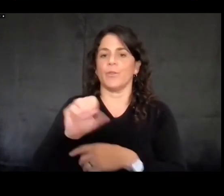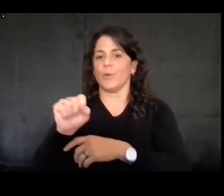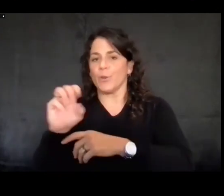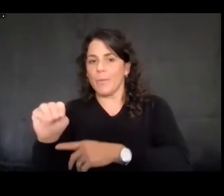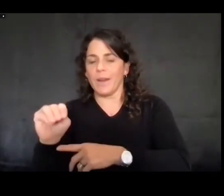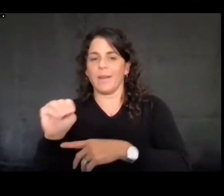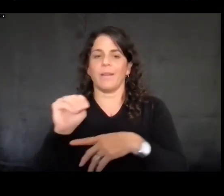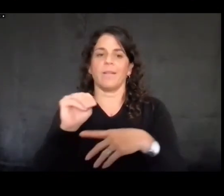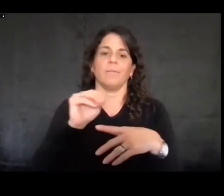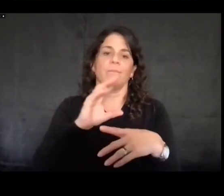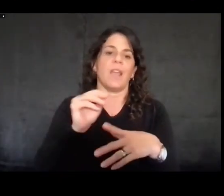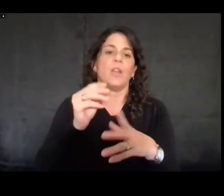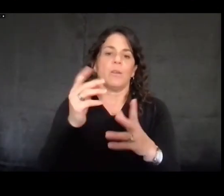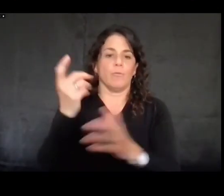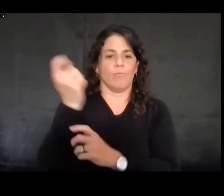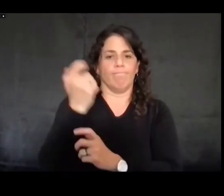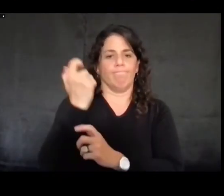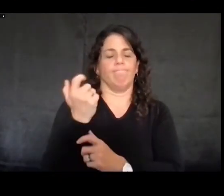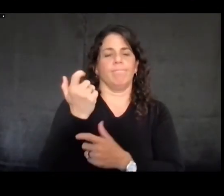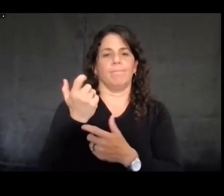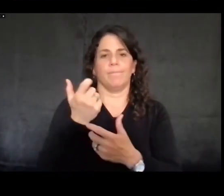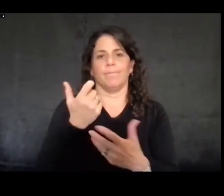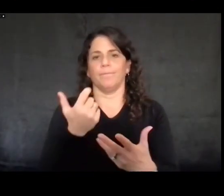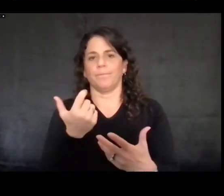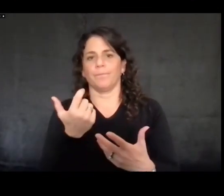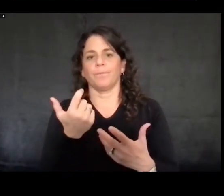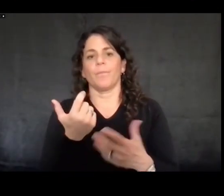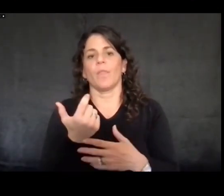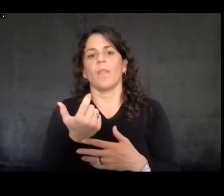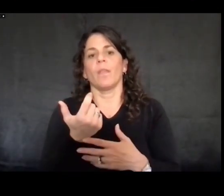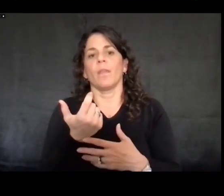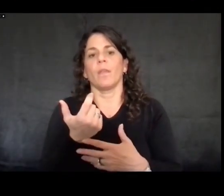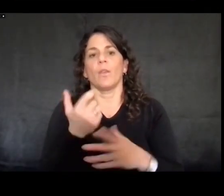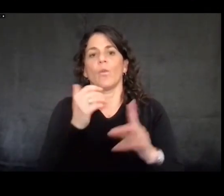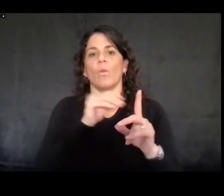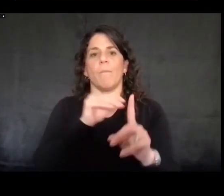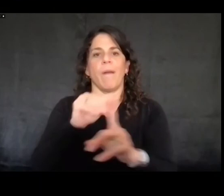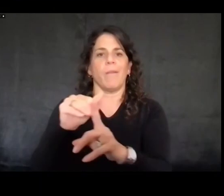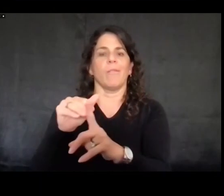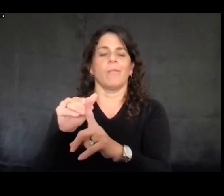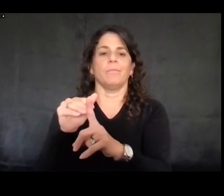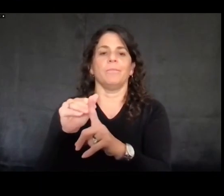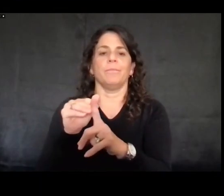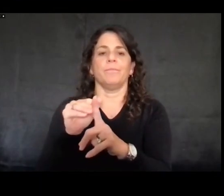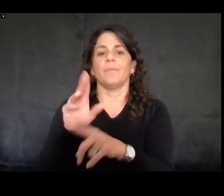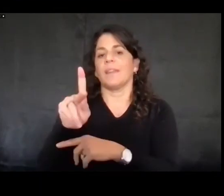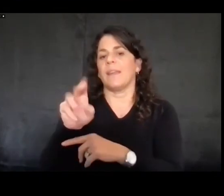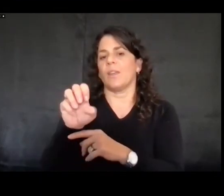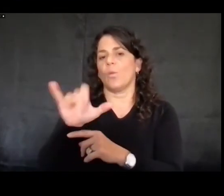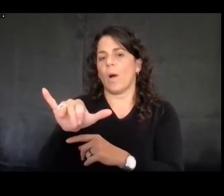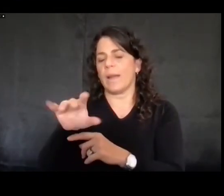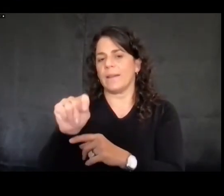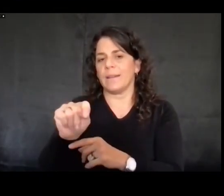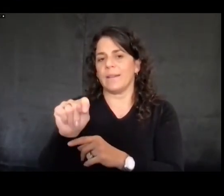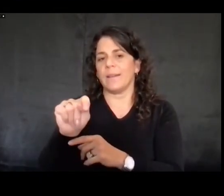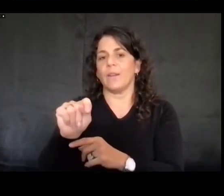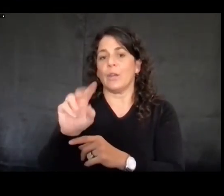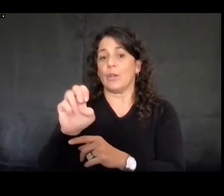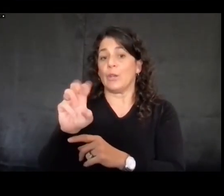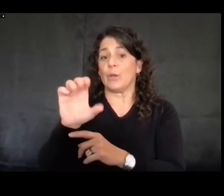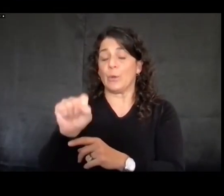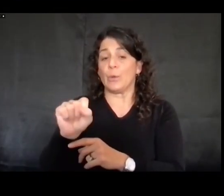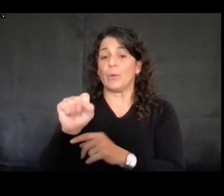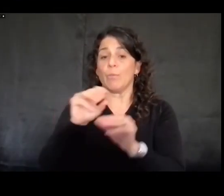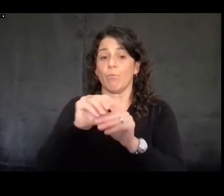y a través de los que se suscriben con en noticias jueves a las 11 de la mañana